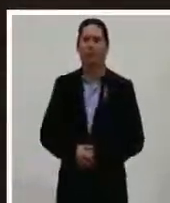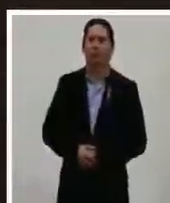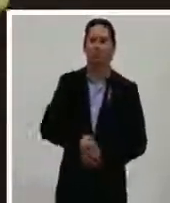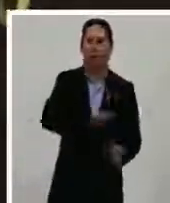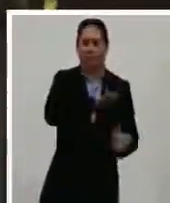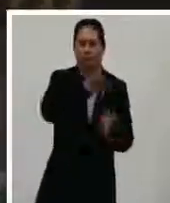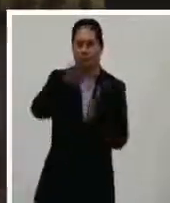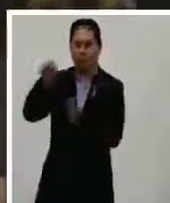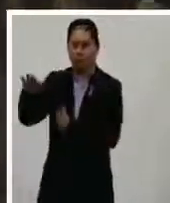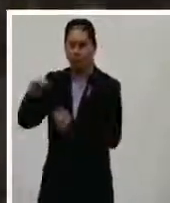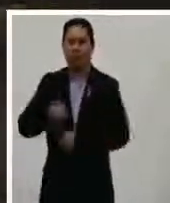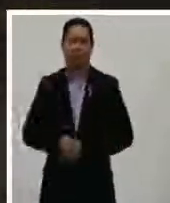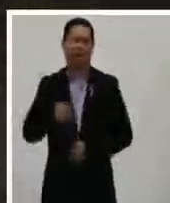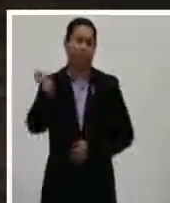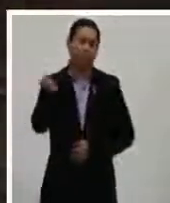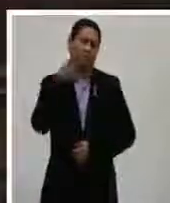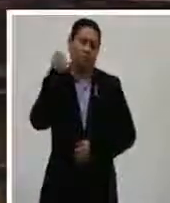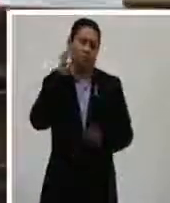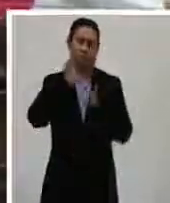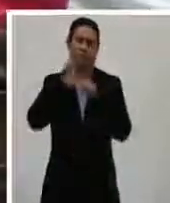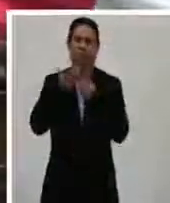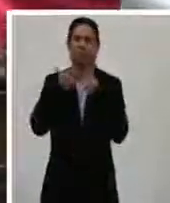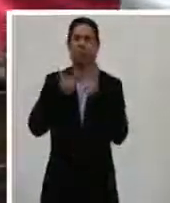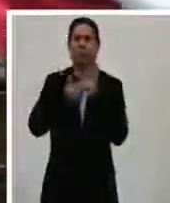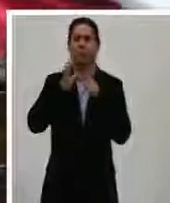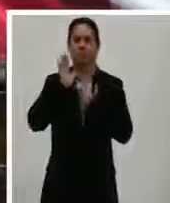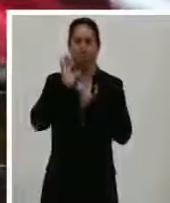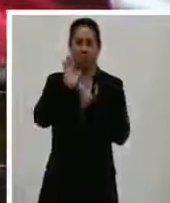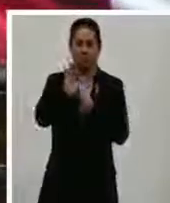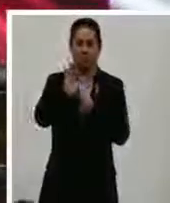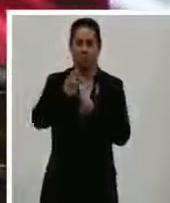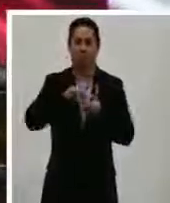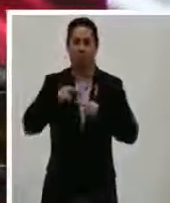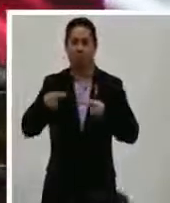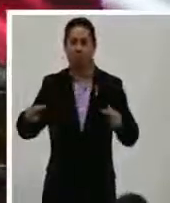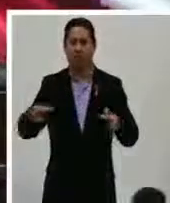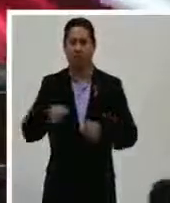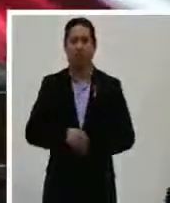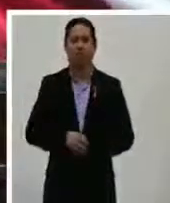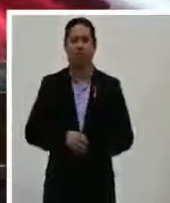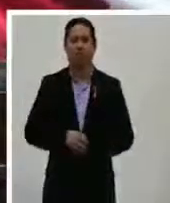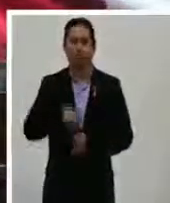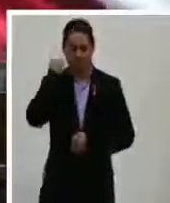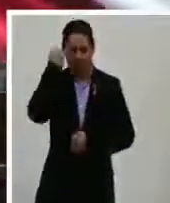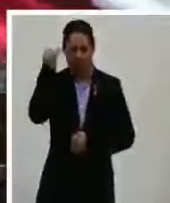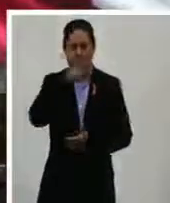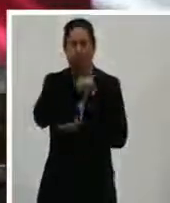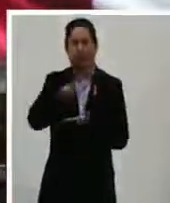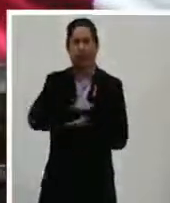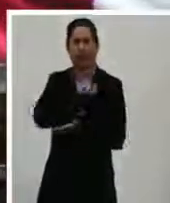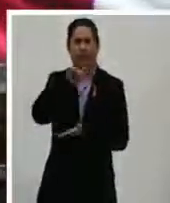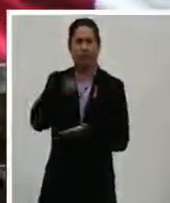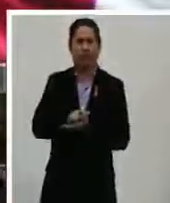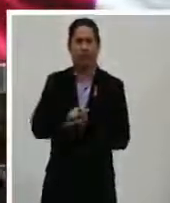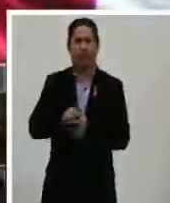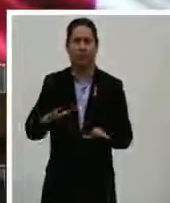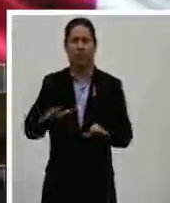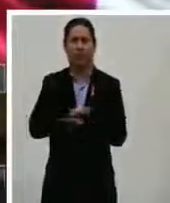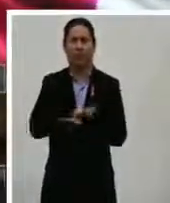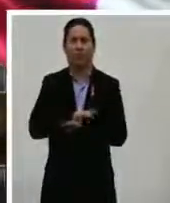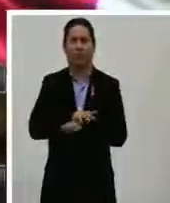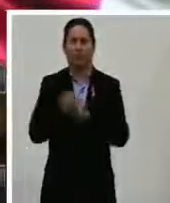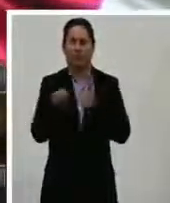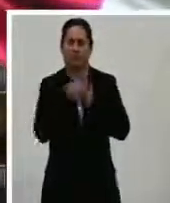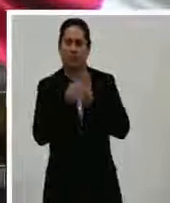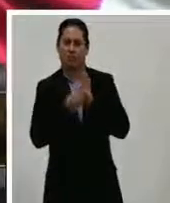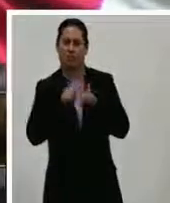honorable asamblea la comisión de hacienda presenta dictamen relativo a la iniciativa de decreto por el que se reforman